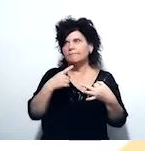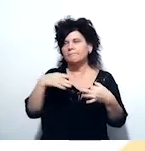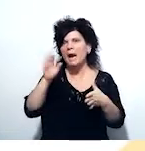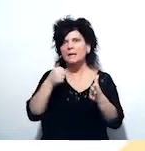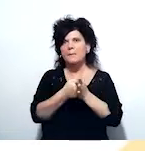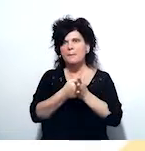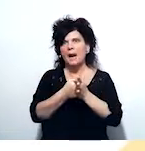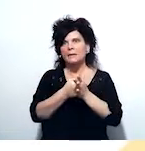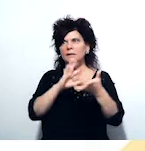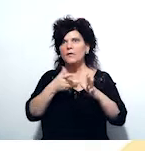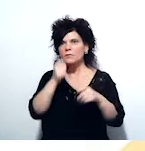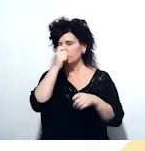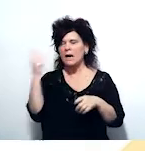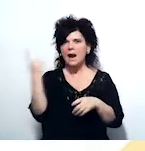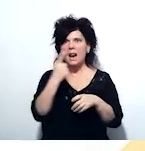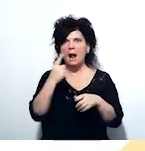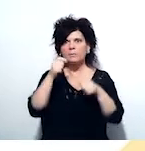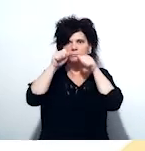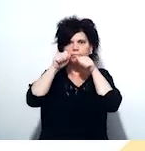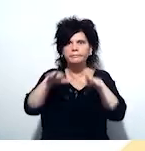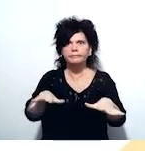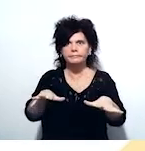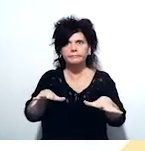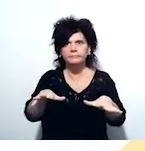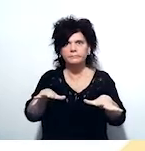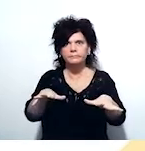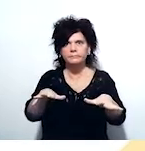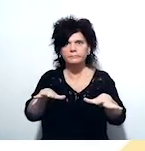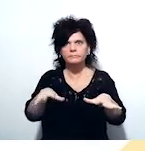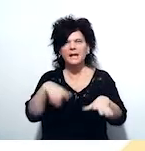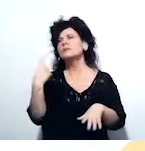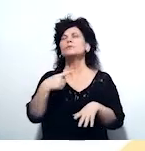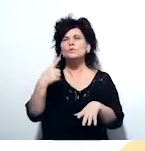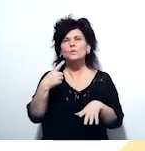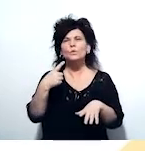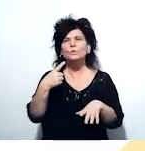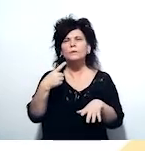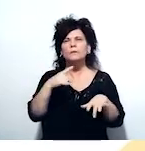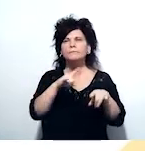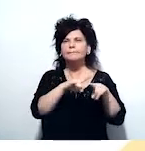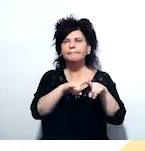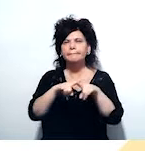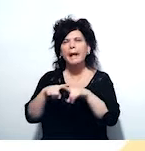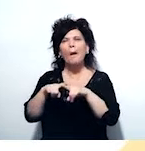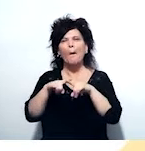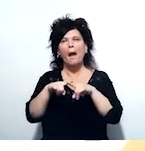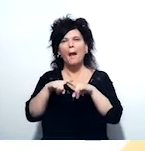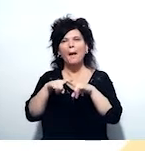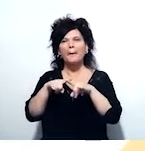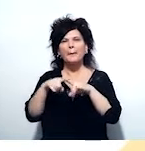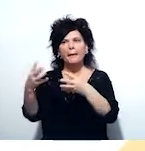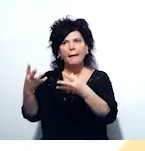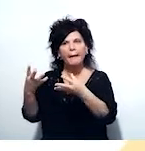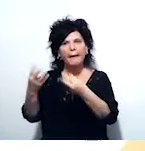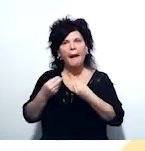impactante es lo rápido que llega a muchas audiencias. Entonces, básicamente, si ustedes recorren todos los sitios que ayudan a